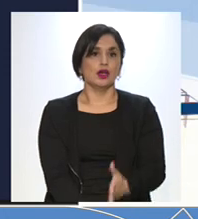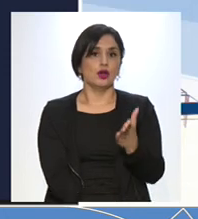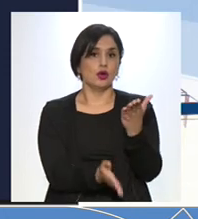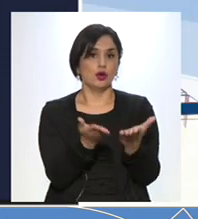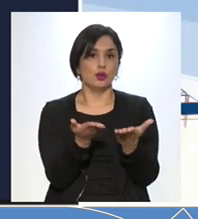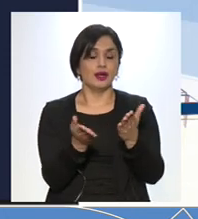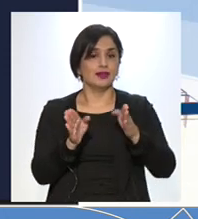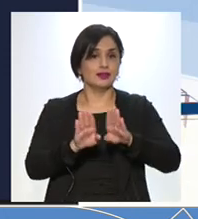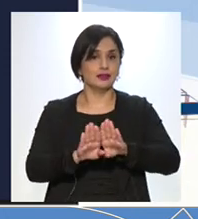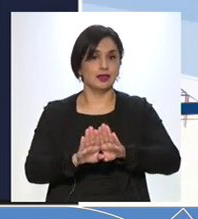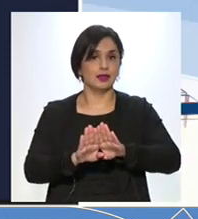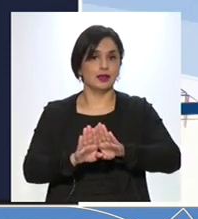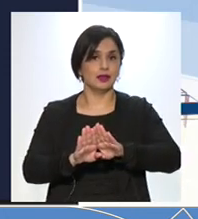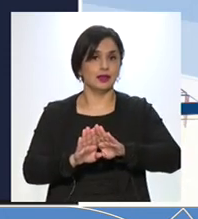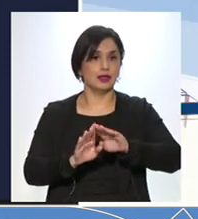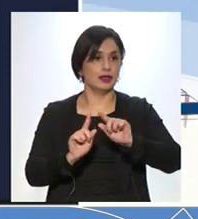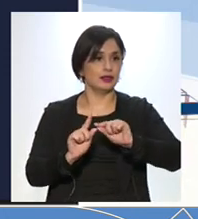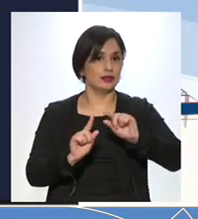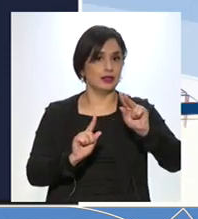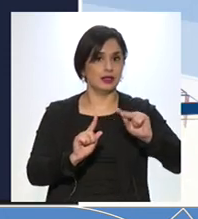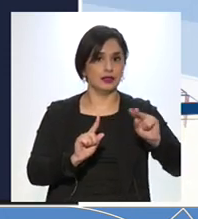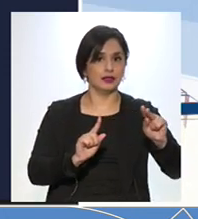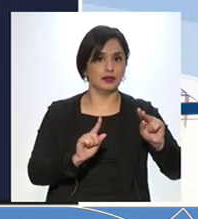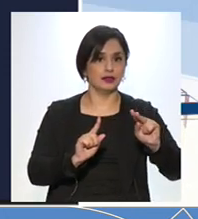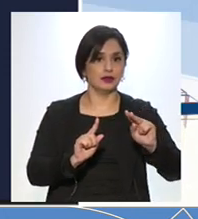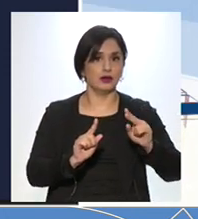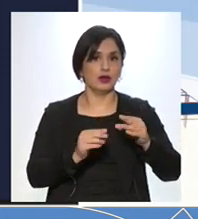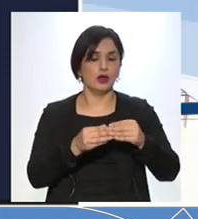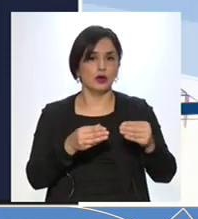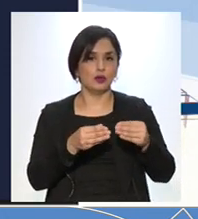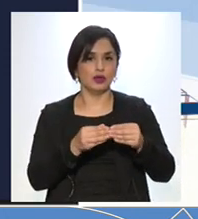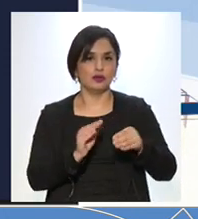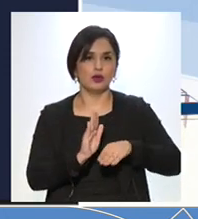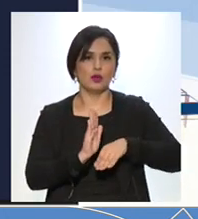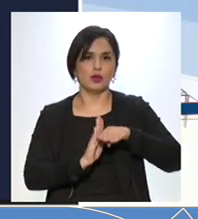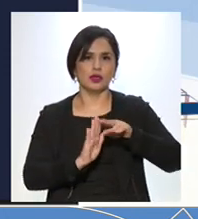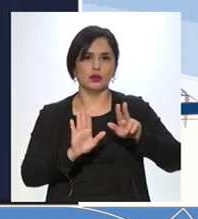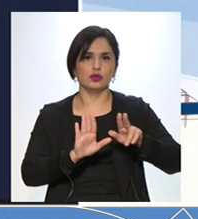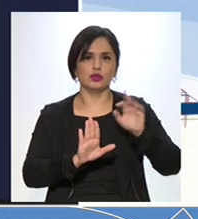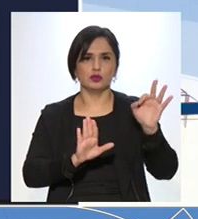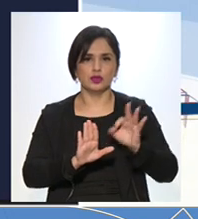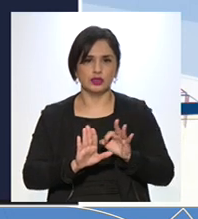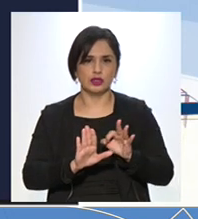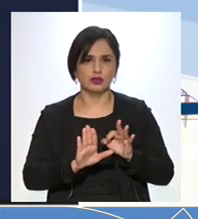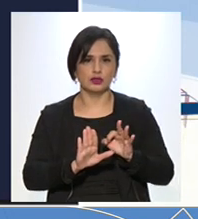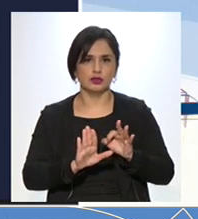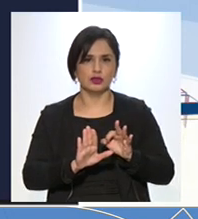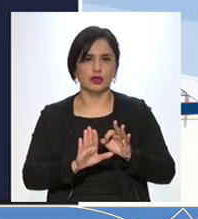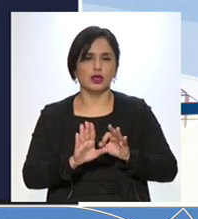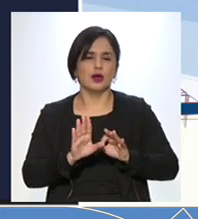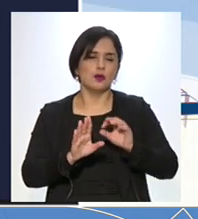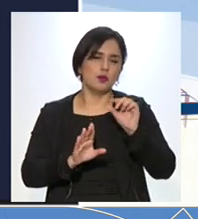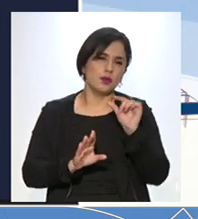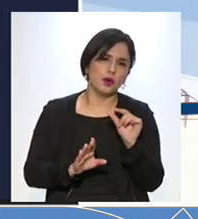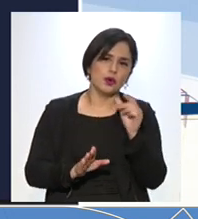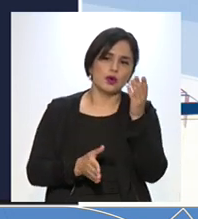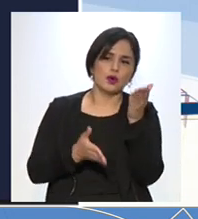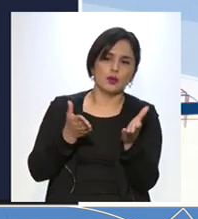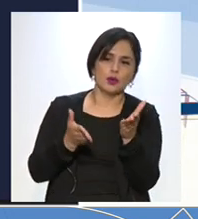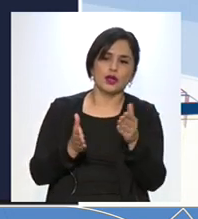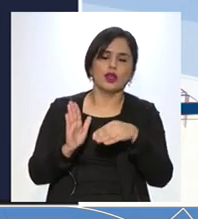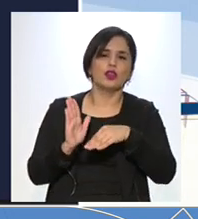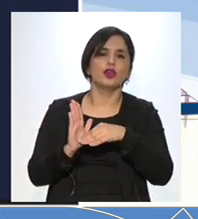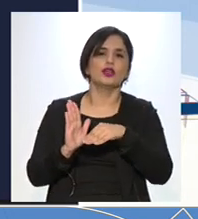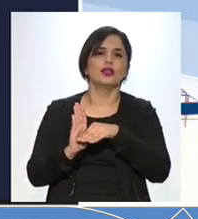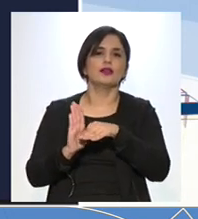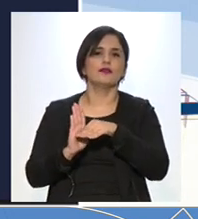cierre estadístico de este IPOM y el anterior, la paridad peso-dólar ha aumentado del orden de 8%, cifra que es solo algo menor cuando se comparan los niveles